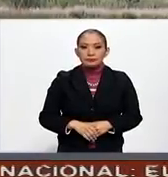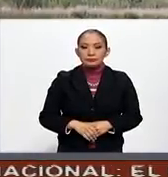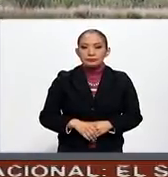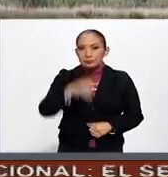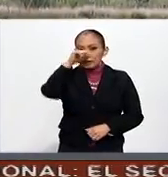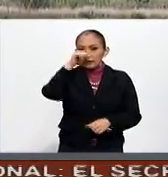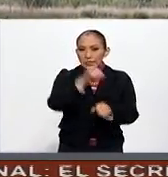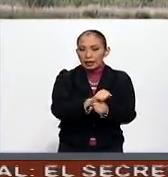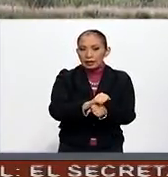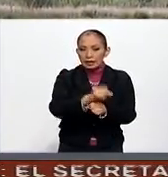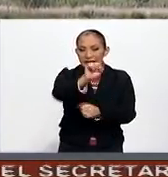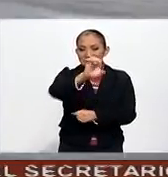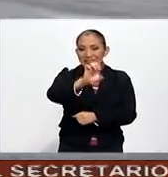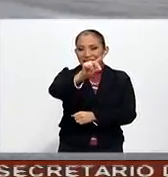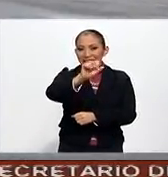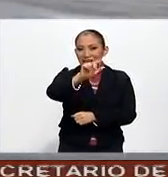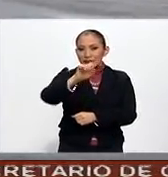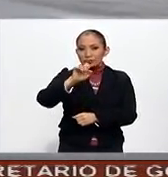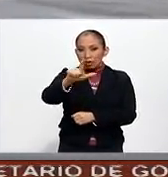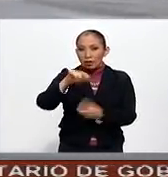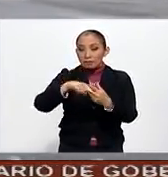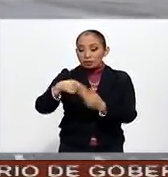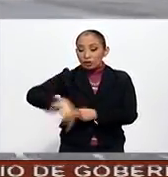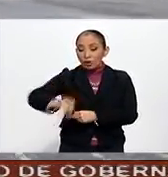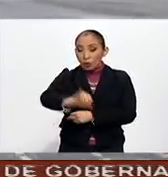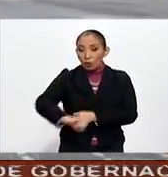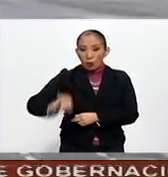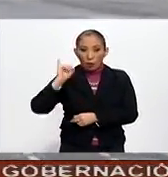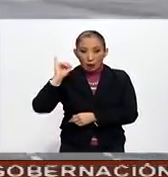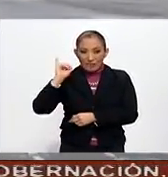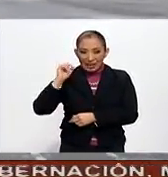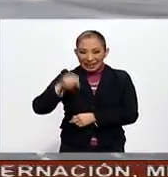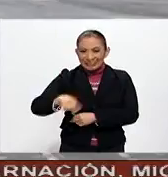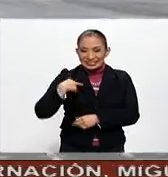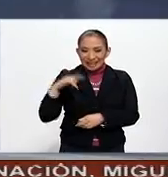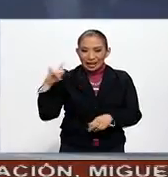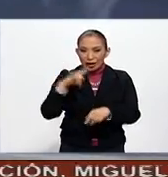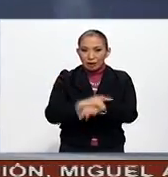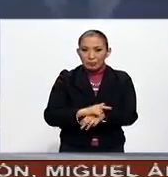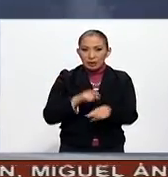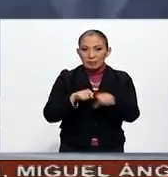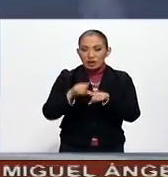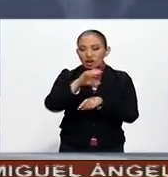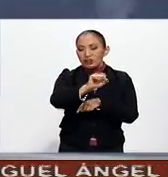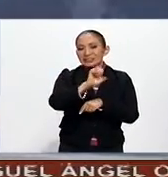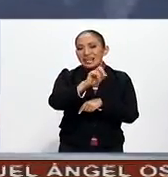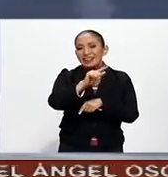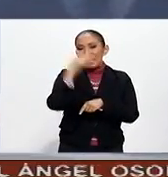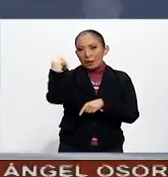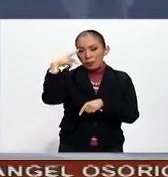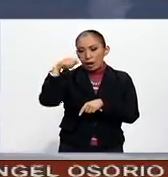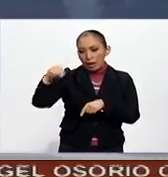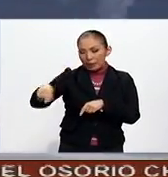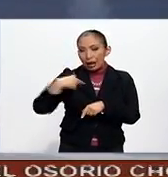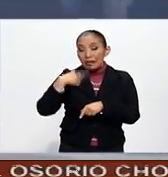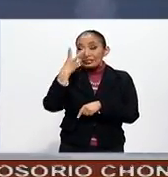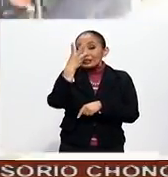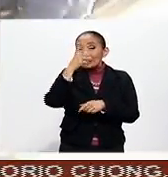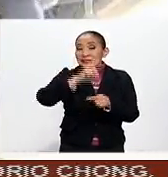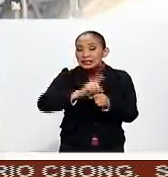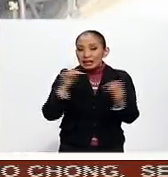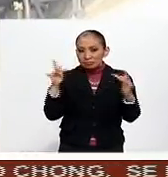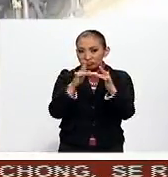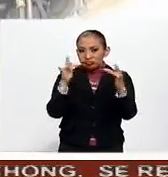La Secretaría de Desarrollo Social inició este jueves desde el Aeropuerto Internacional Hermano Cerdán de la ciudad de Puebla 3 días de